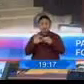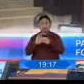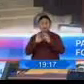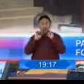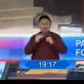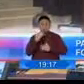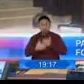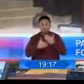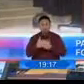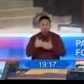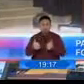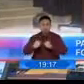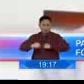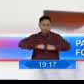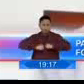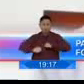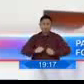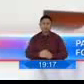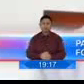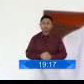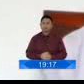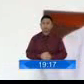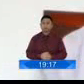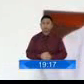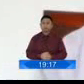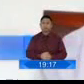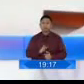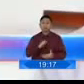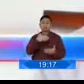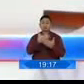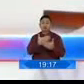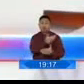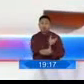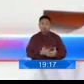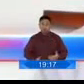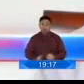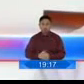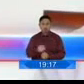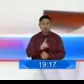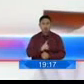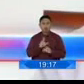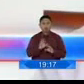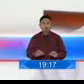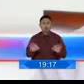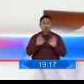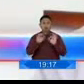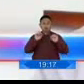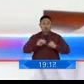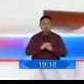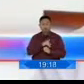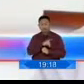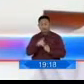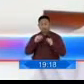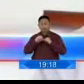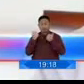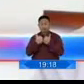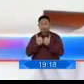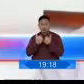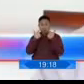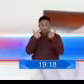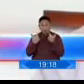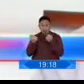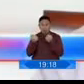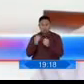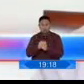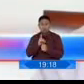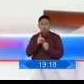buena gestión. No solamente llegar a la presidencia, sino tener el control de la Asamblea o tener un bloque muy